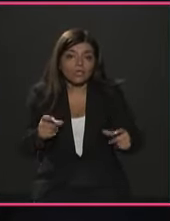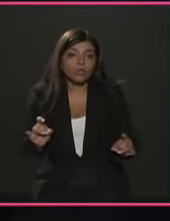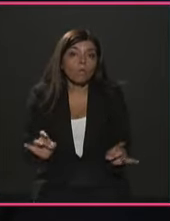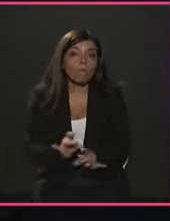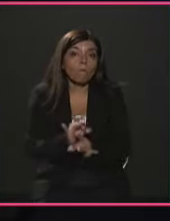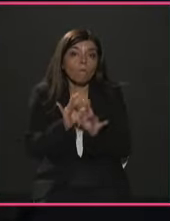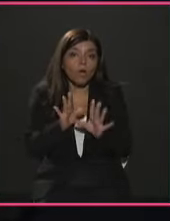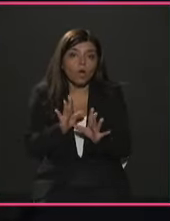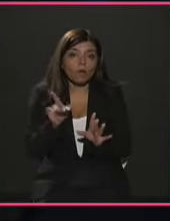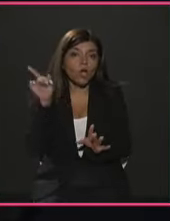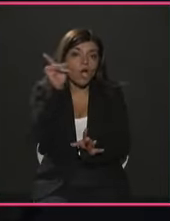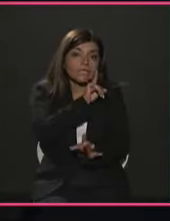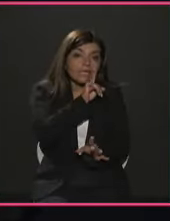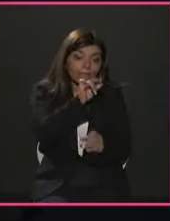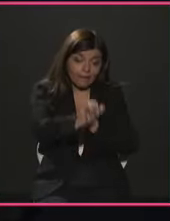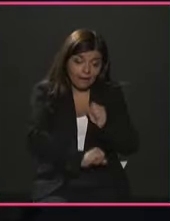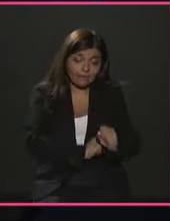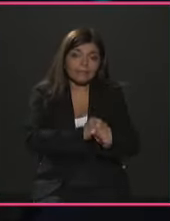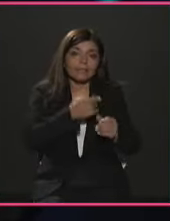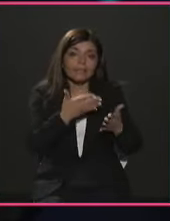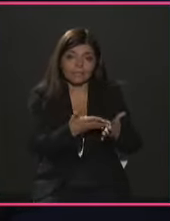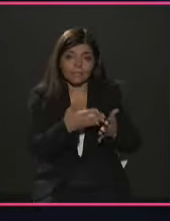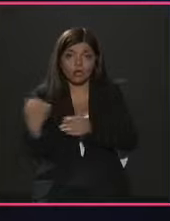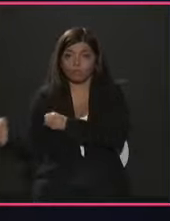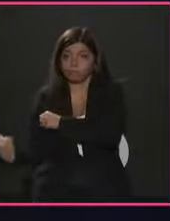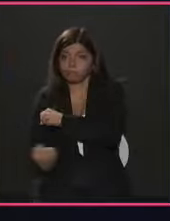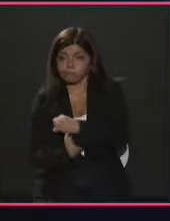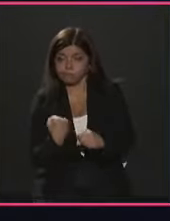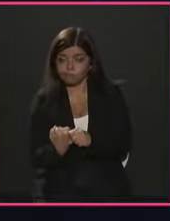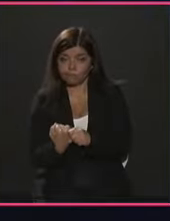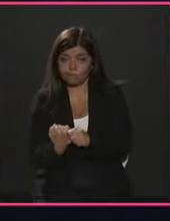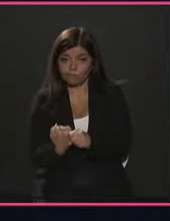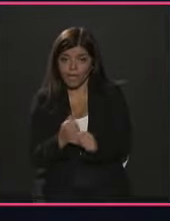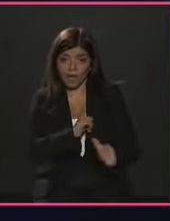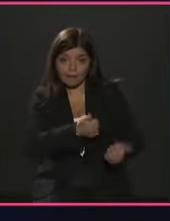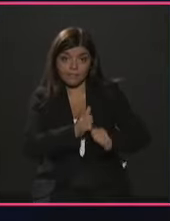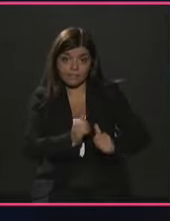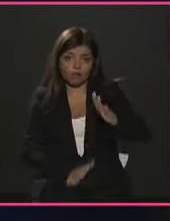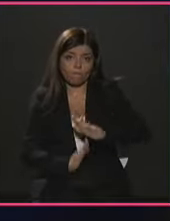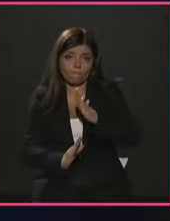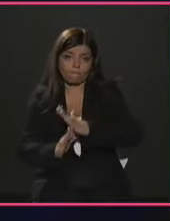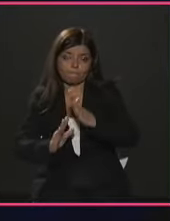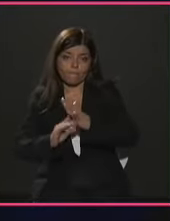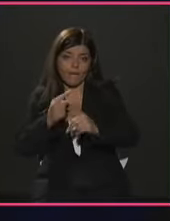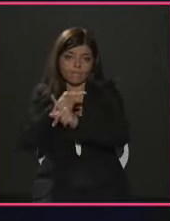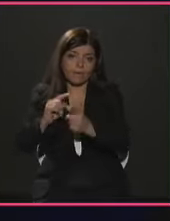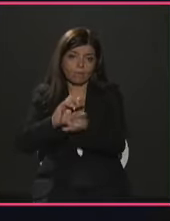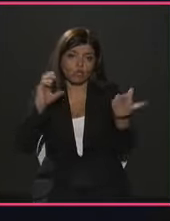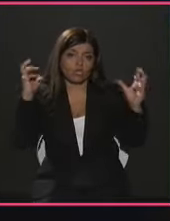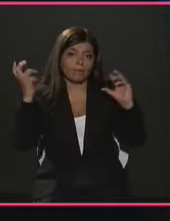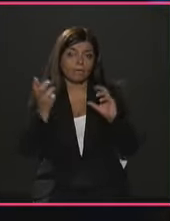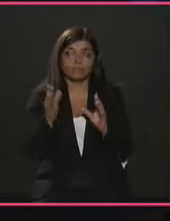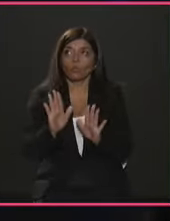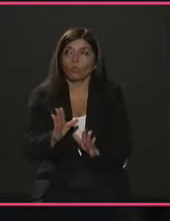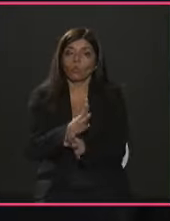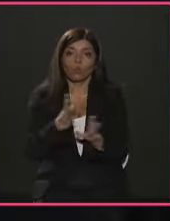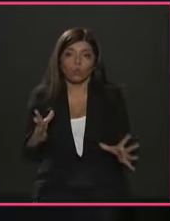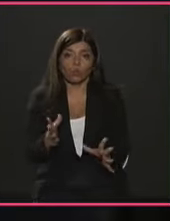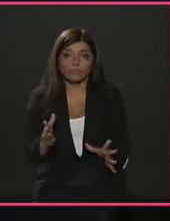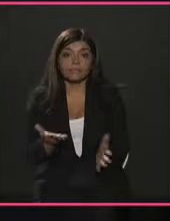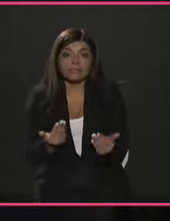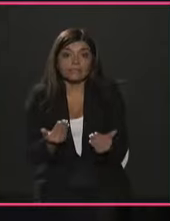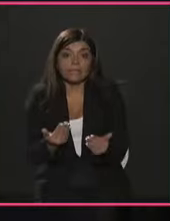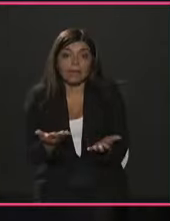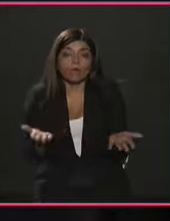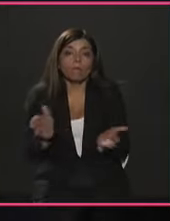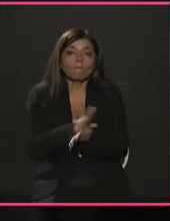menos hasta el final de este siglo el desafío de frenar el cambio climático y bajar las emisiones por lo tanto es gigantesco porque necesitamos sacar de